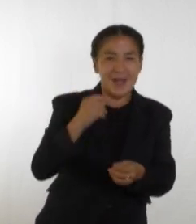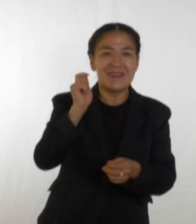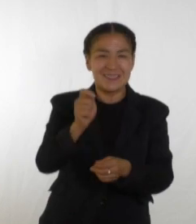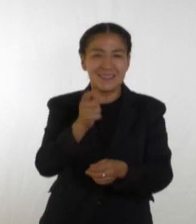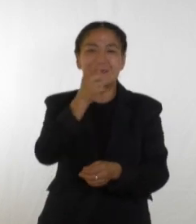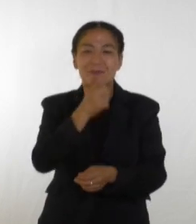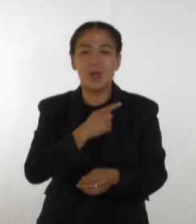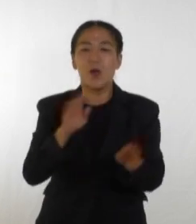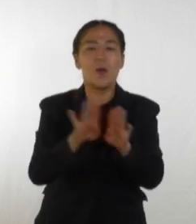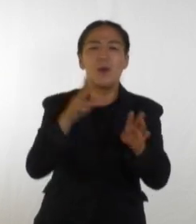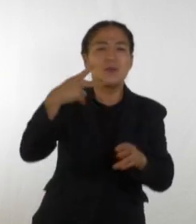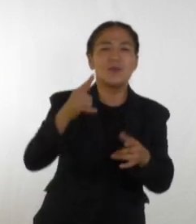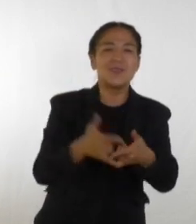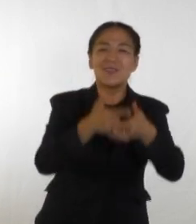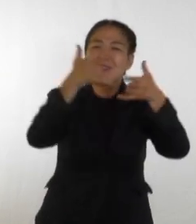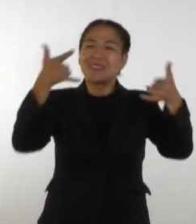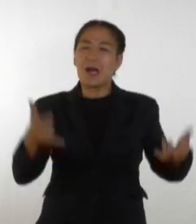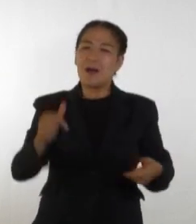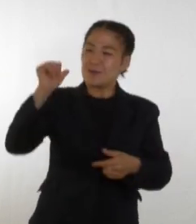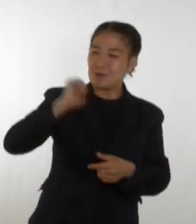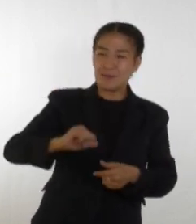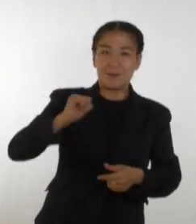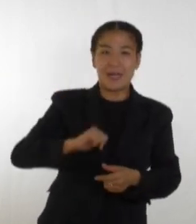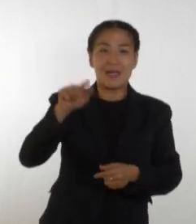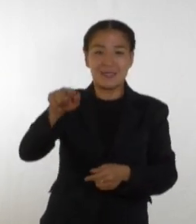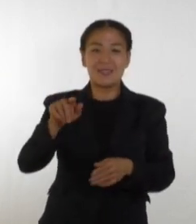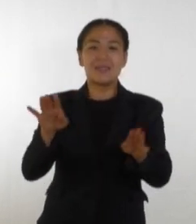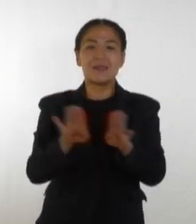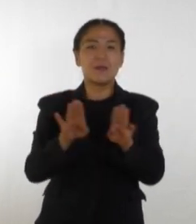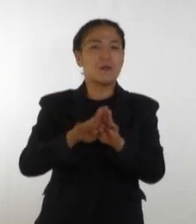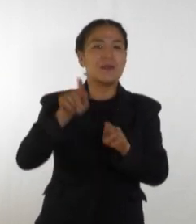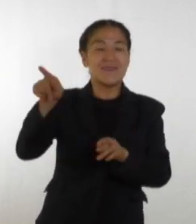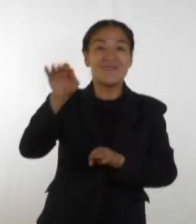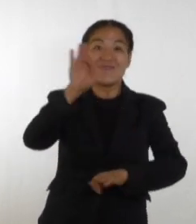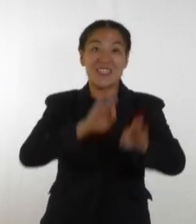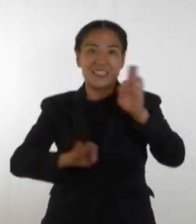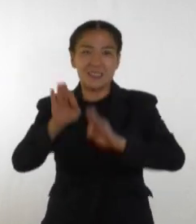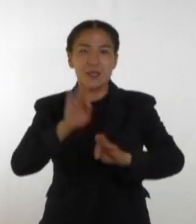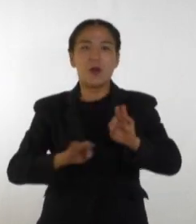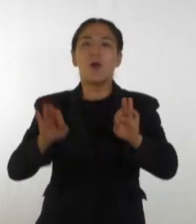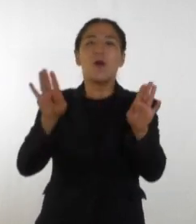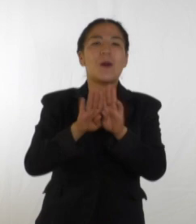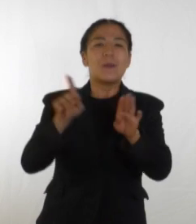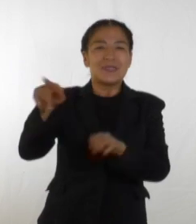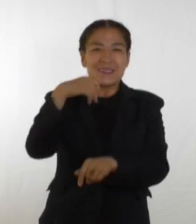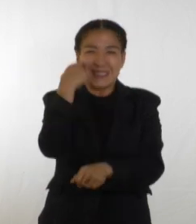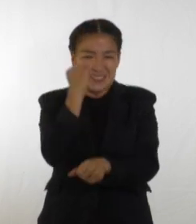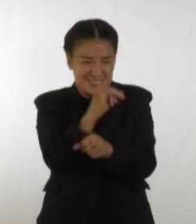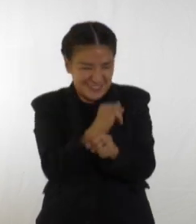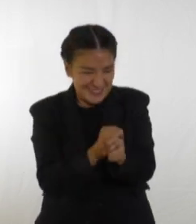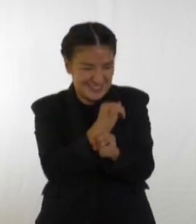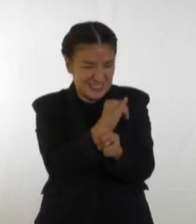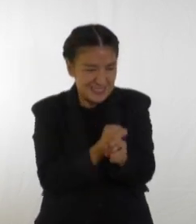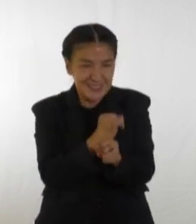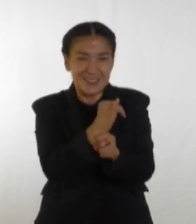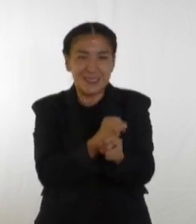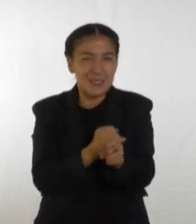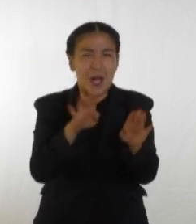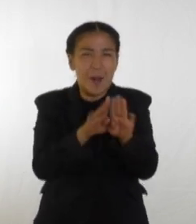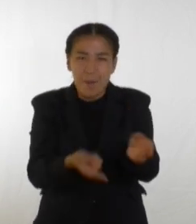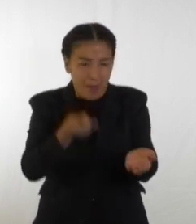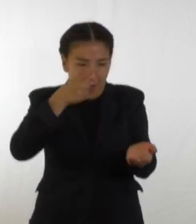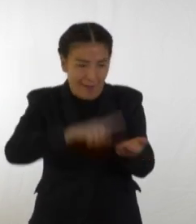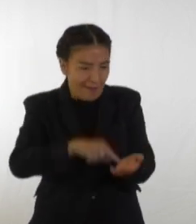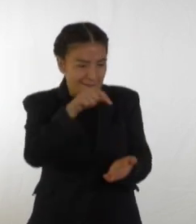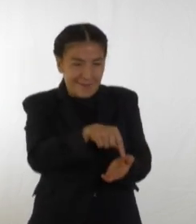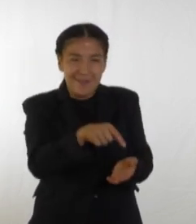y históricamente muy rico que tienen, sobre todo le entran con muchísimas ganas los físicos, porque quieren saber